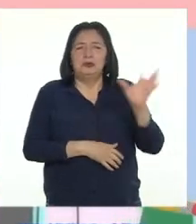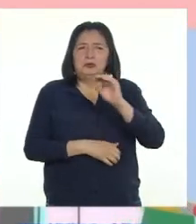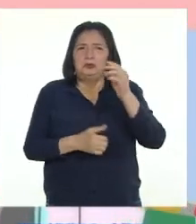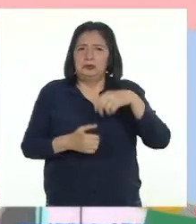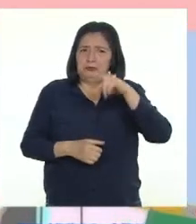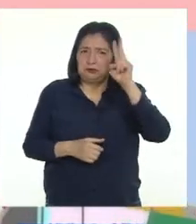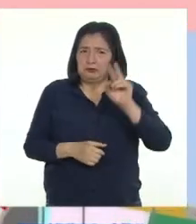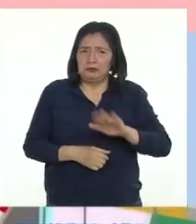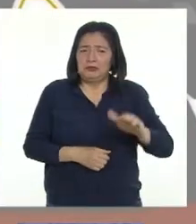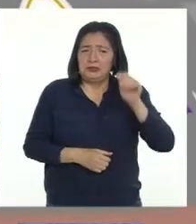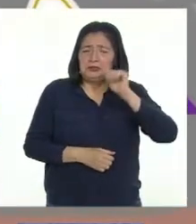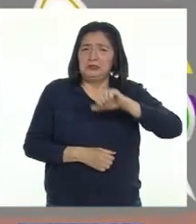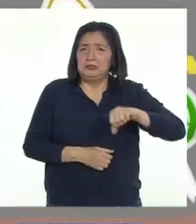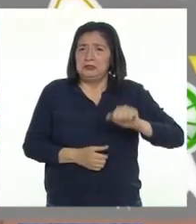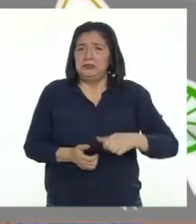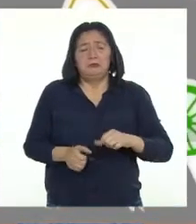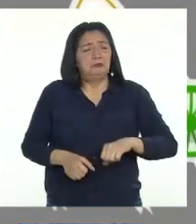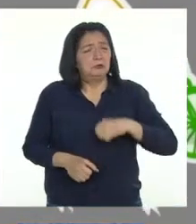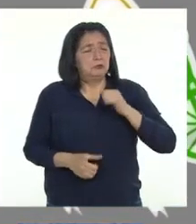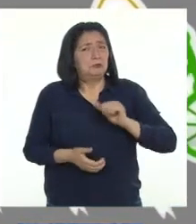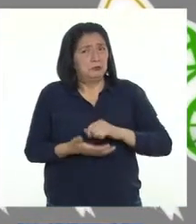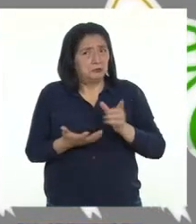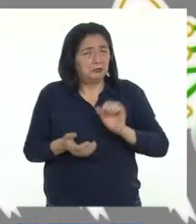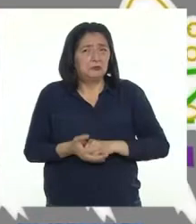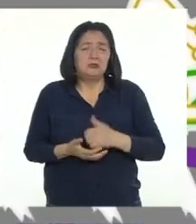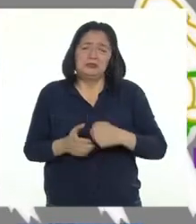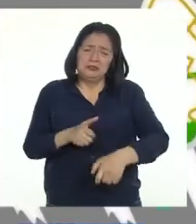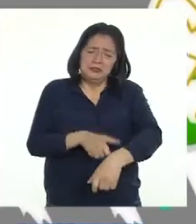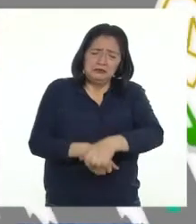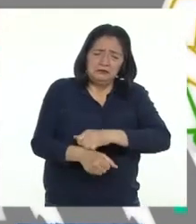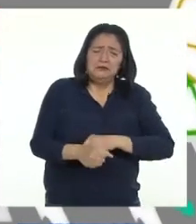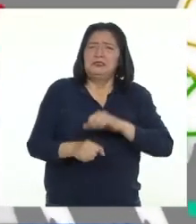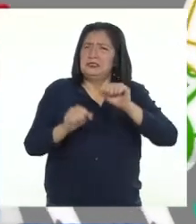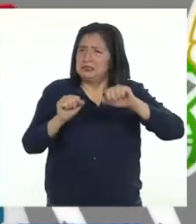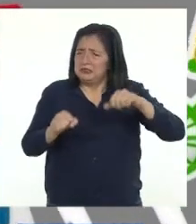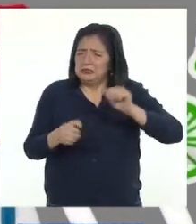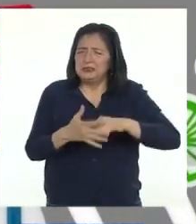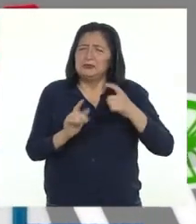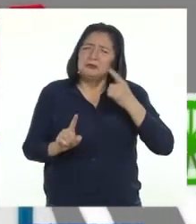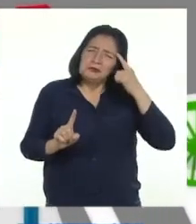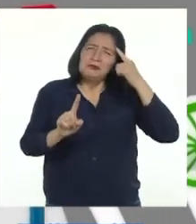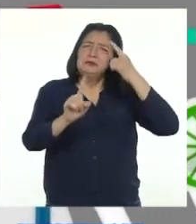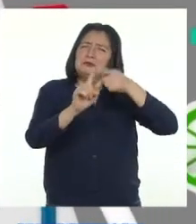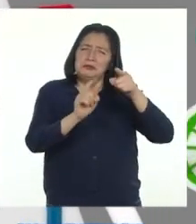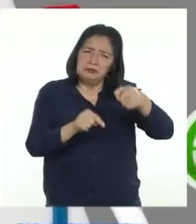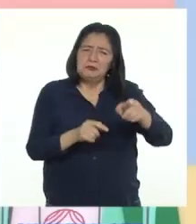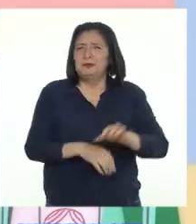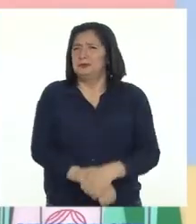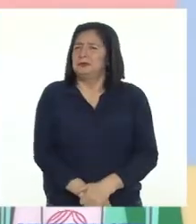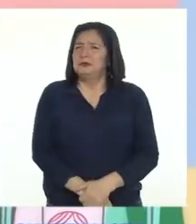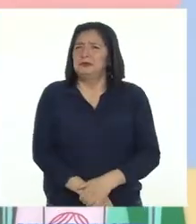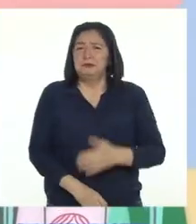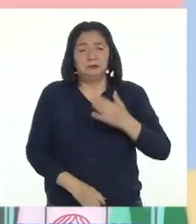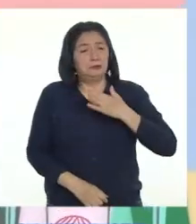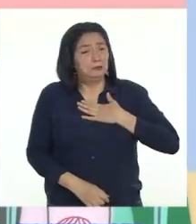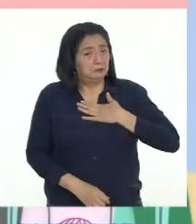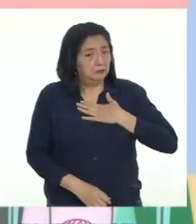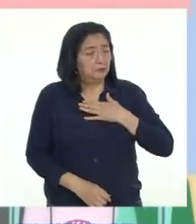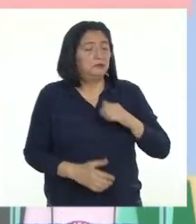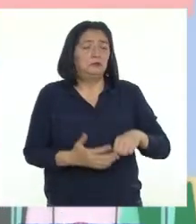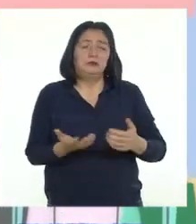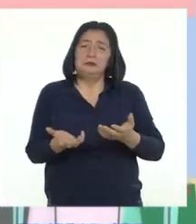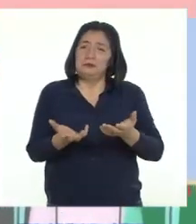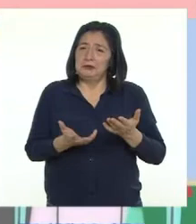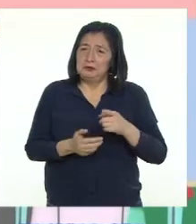Perú hay niñas y niños que con orgullo se esfuerzan por lograr propósitos como el tuyo. Por mi parte,